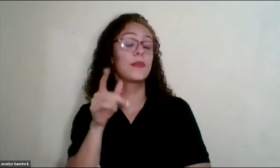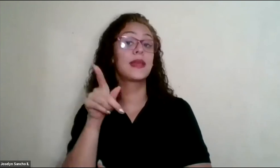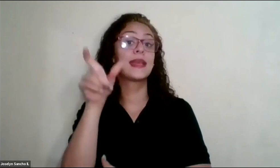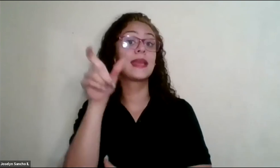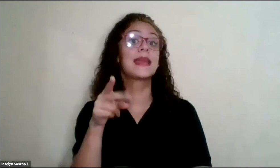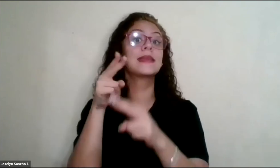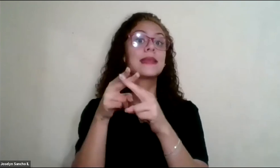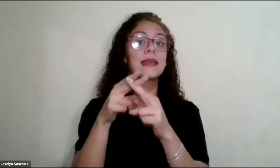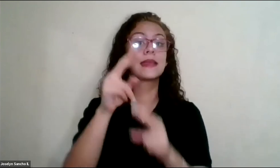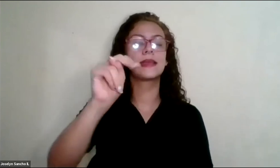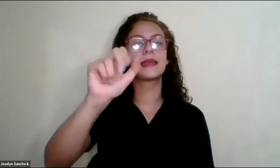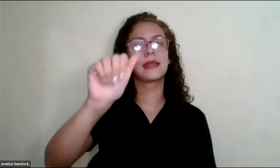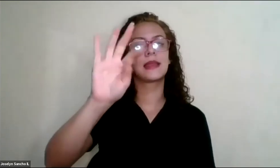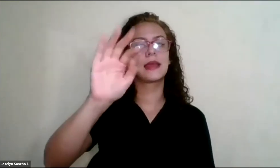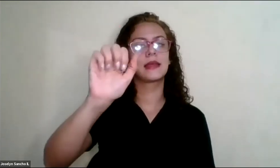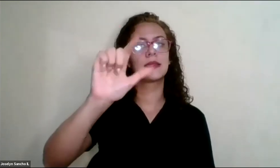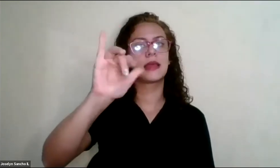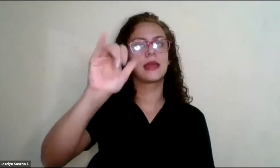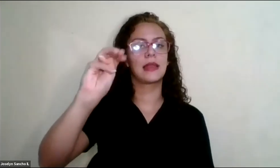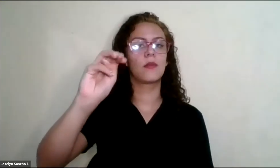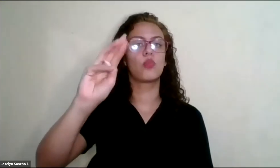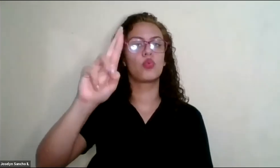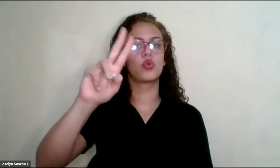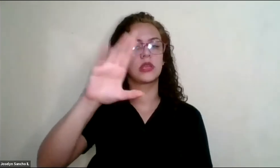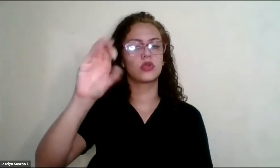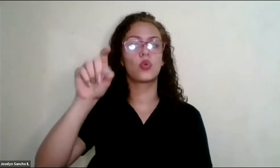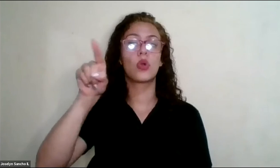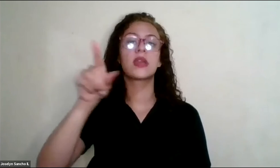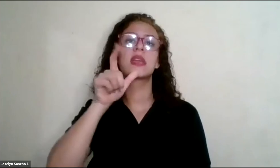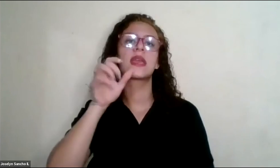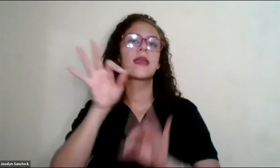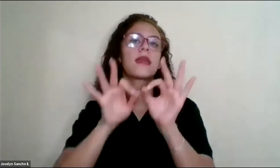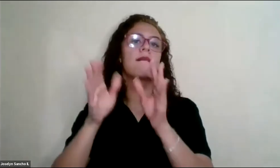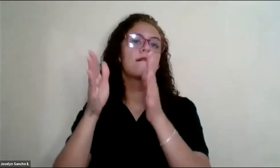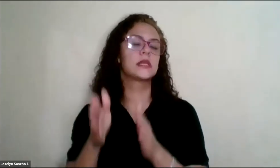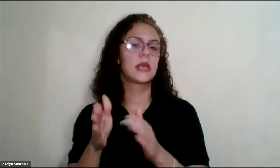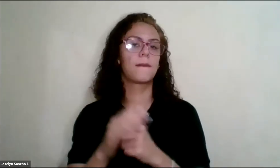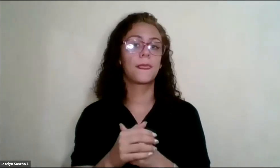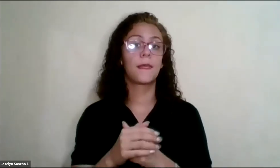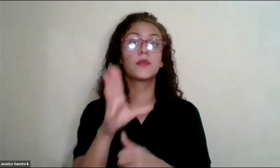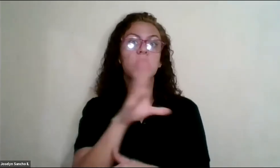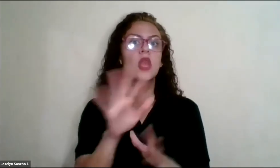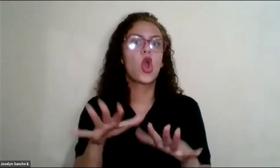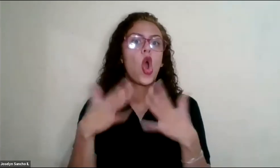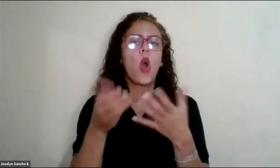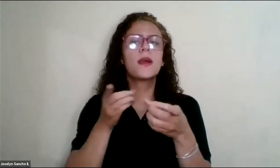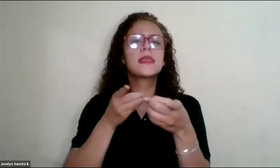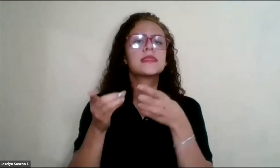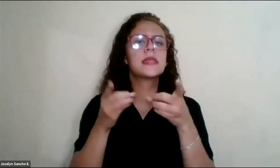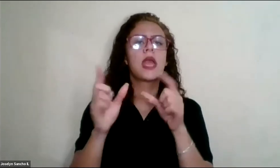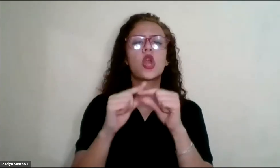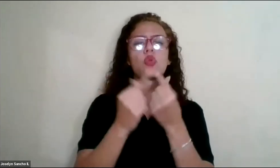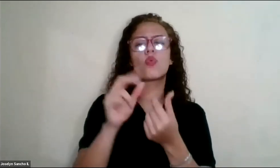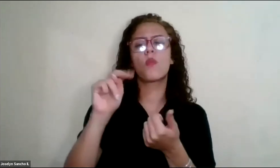se llama Natalia Murillo, les comento, ella es física. Y cómo describió el grupo a